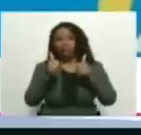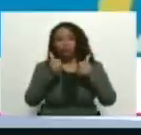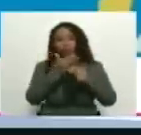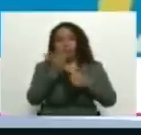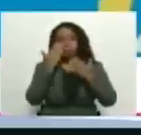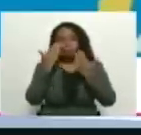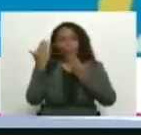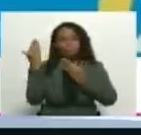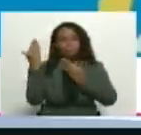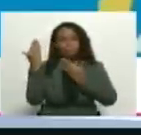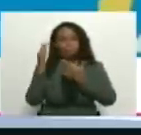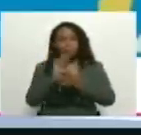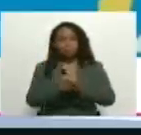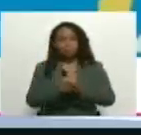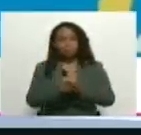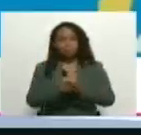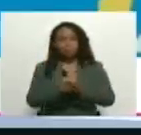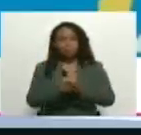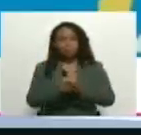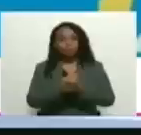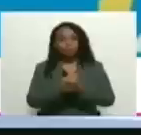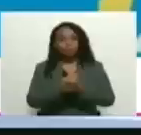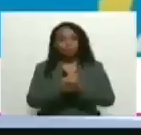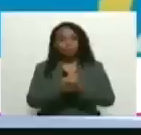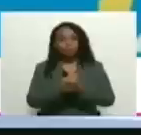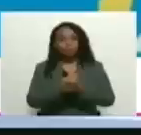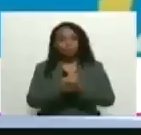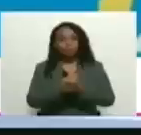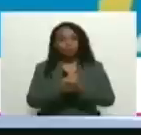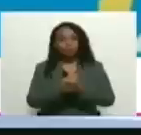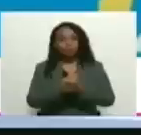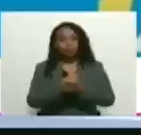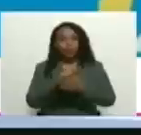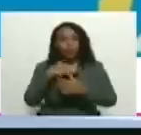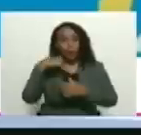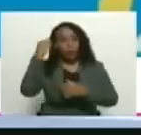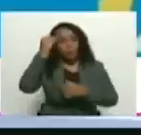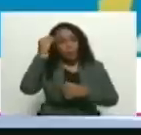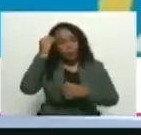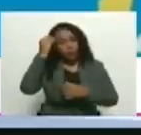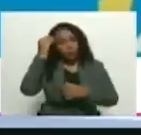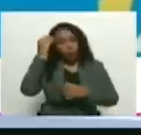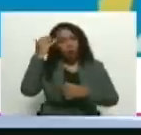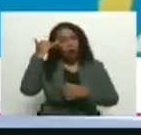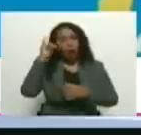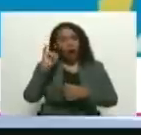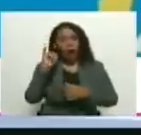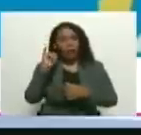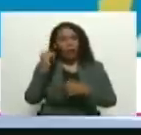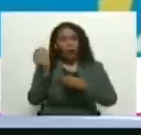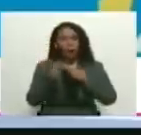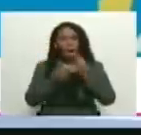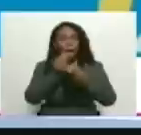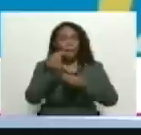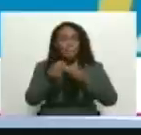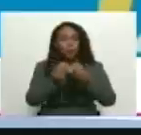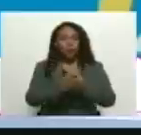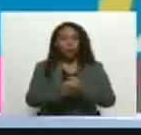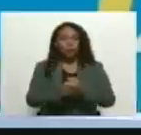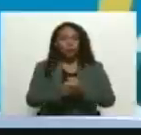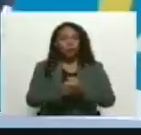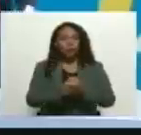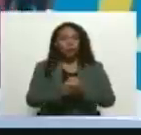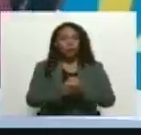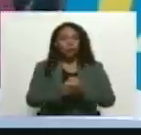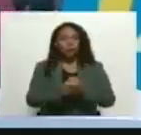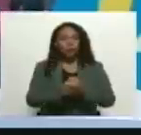ustedes, ¿ah? Creo que tenemos un pase en vivo, me dicen. ¿Ah? Un pase en